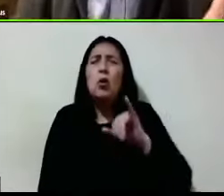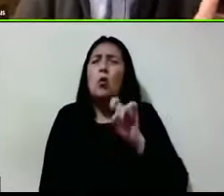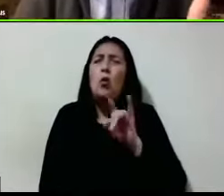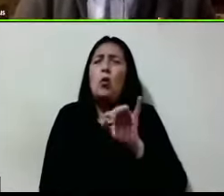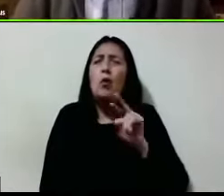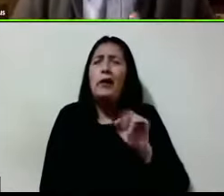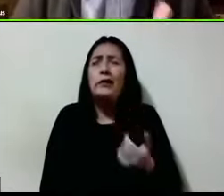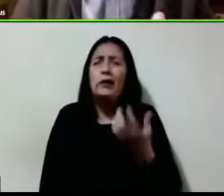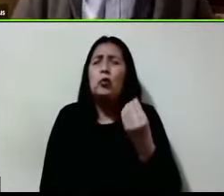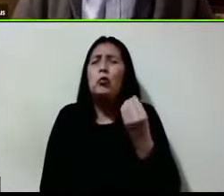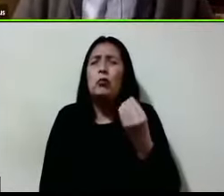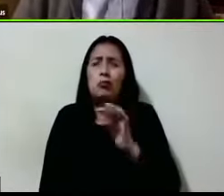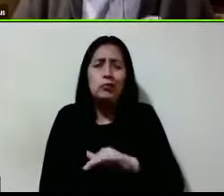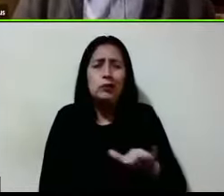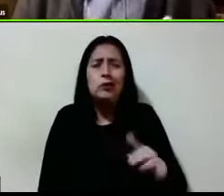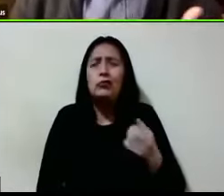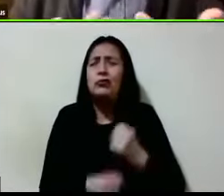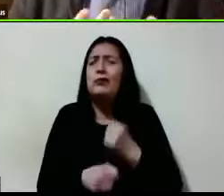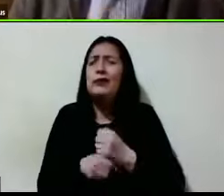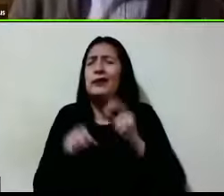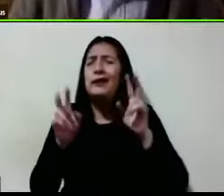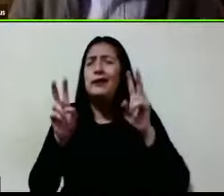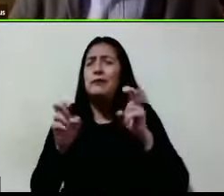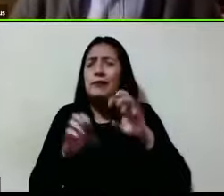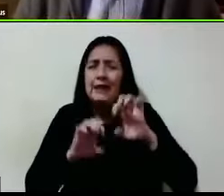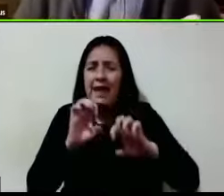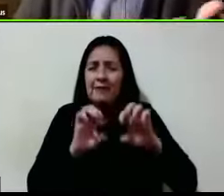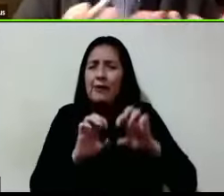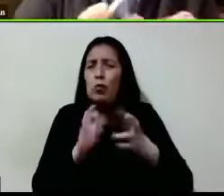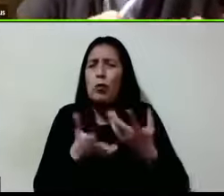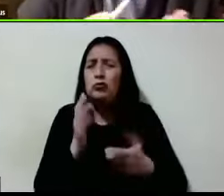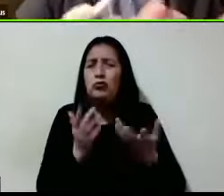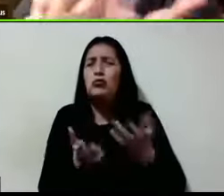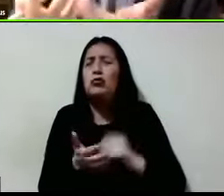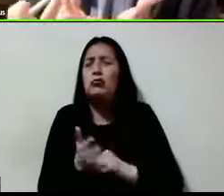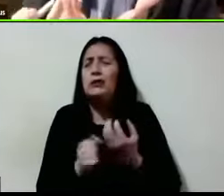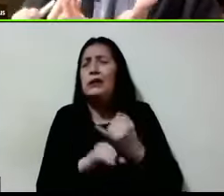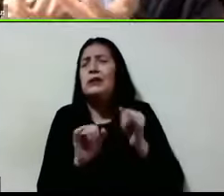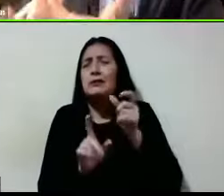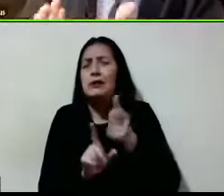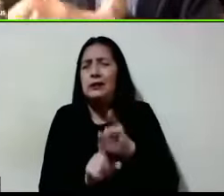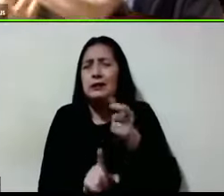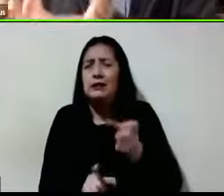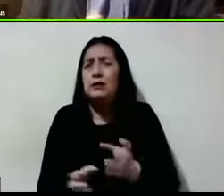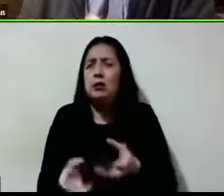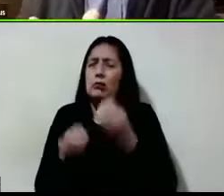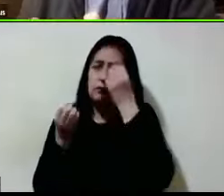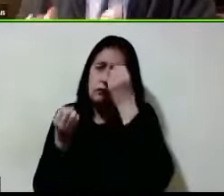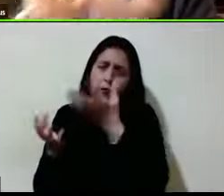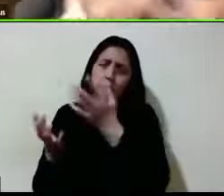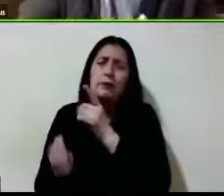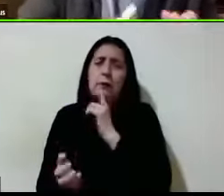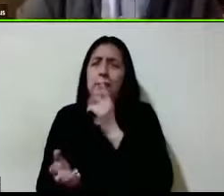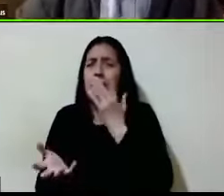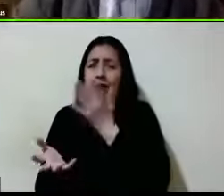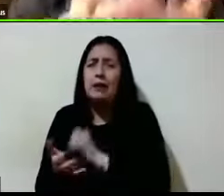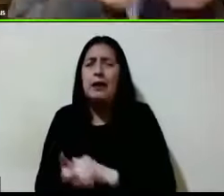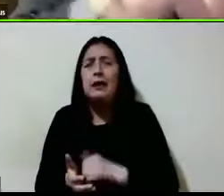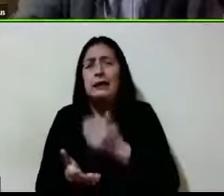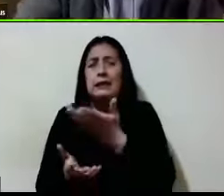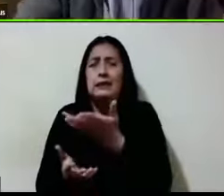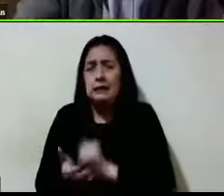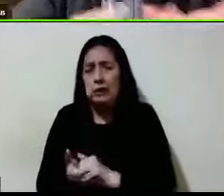niños pequeños trabajas el tema de la evaluación de la autonomía y también cómo informas a los padres respecto